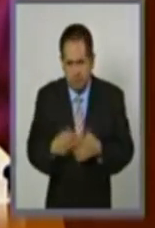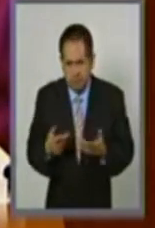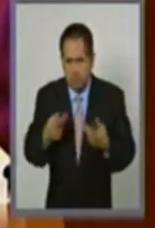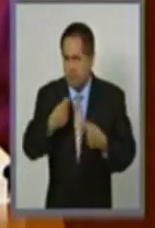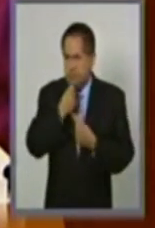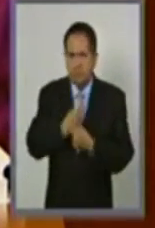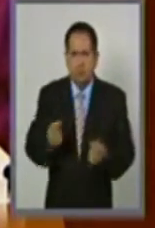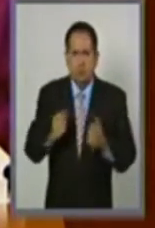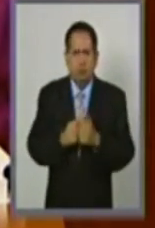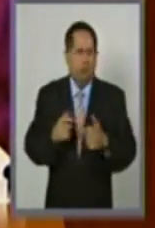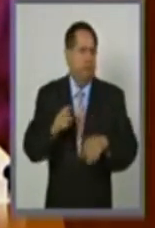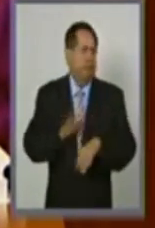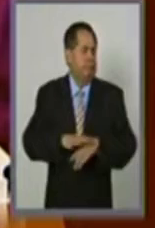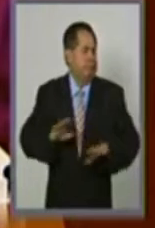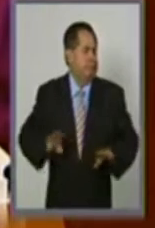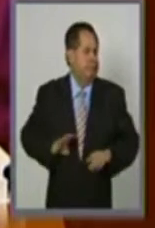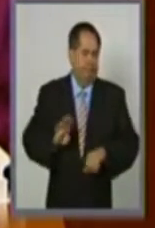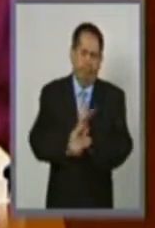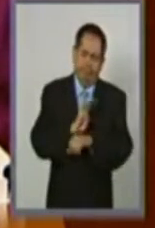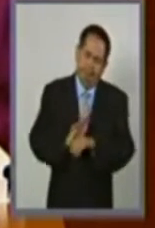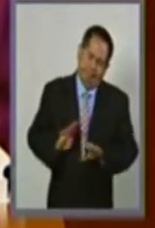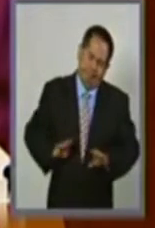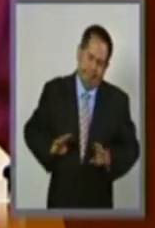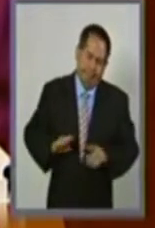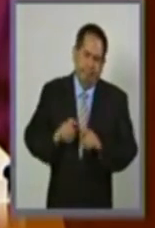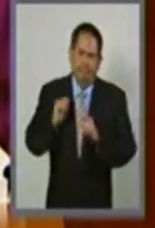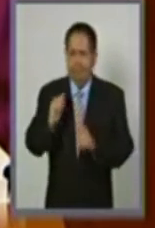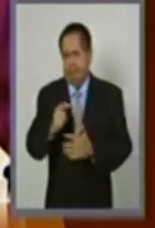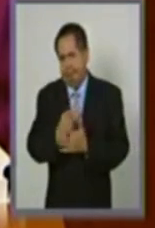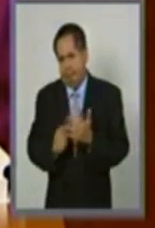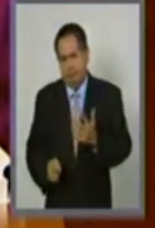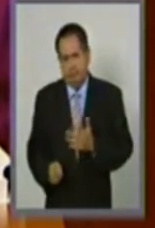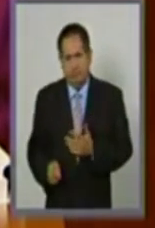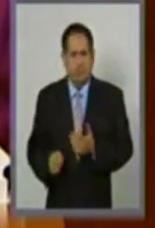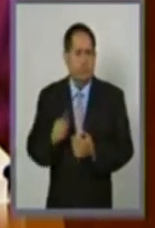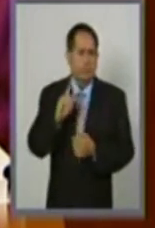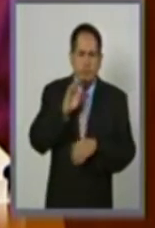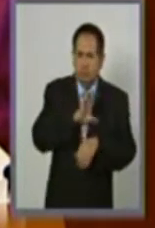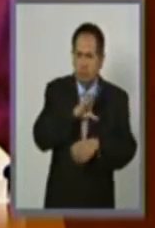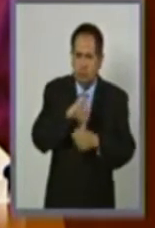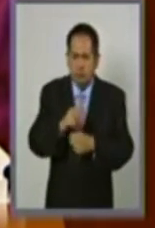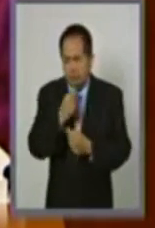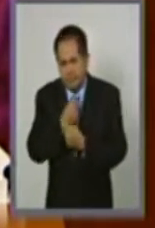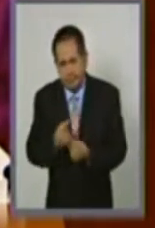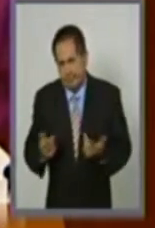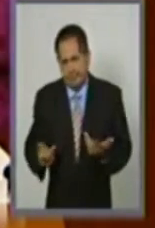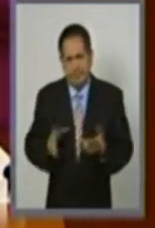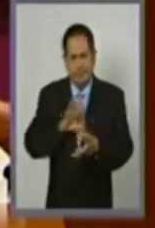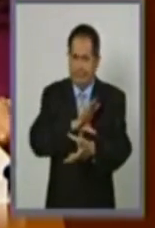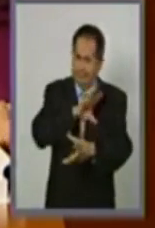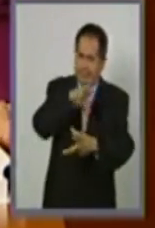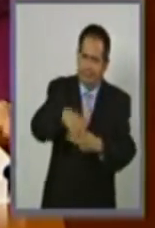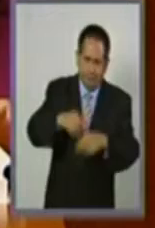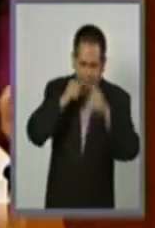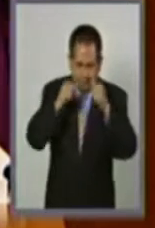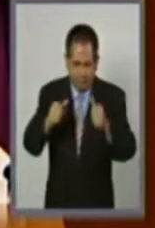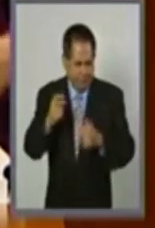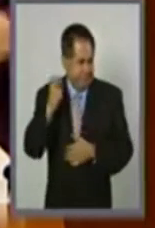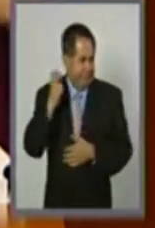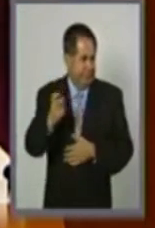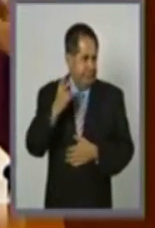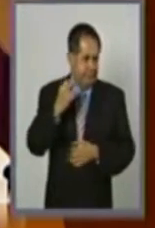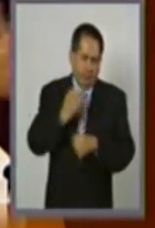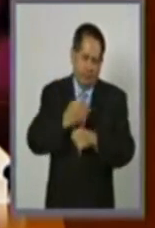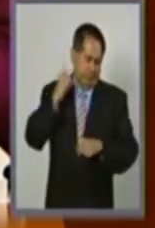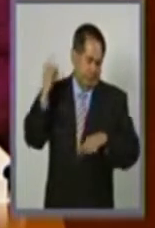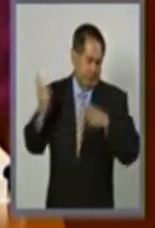los niños a los beneficios que puede prever cualquier Estado y a las niñas. En fin, la inclusión hoy por hoy es la boga